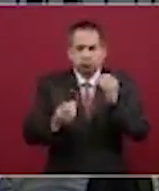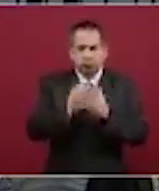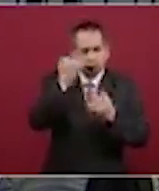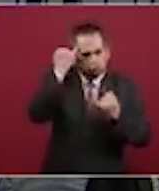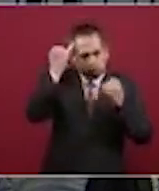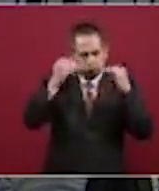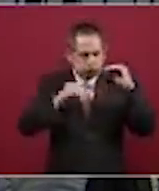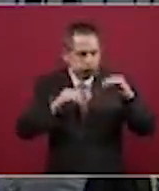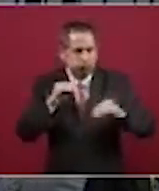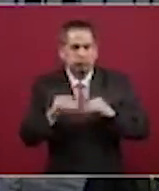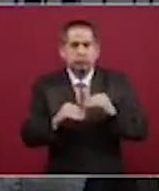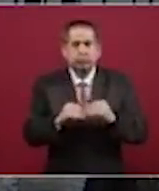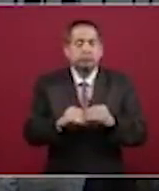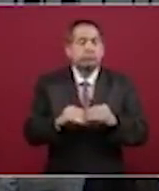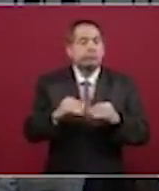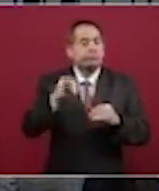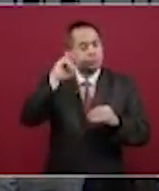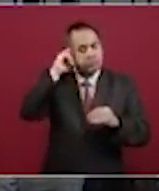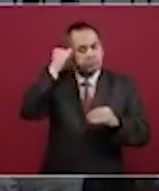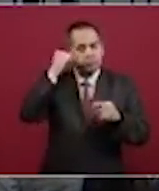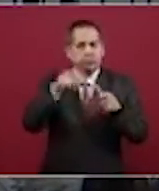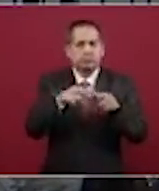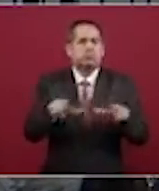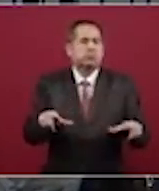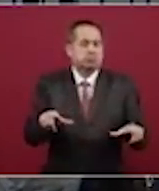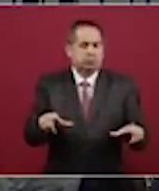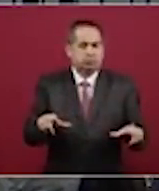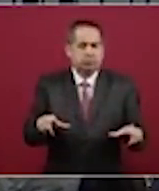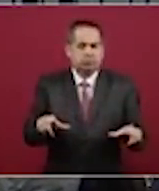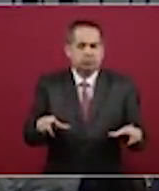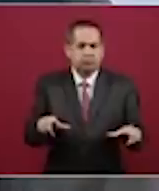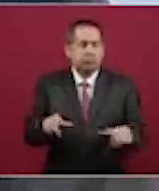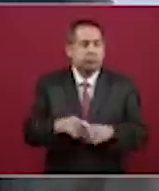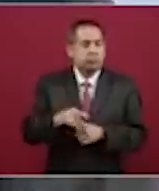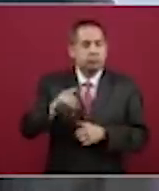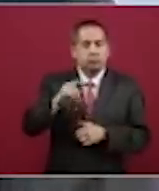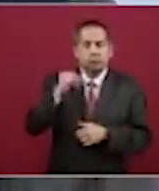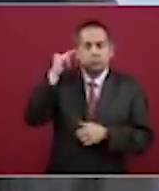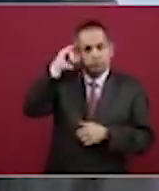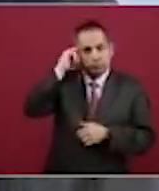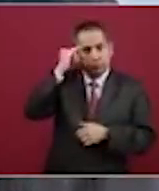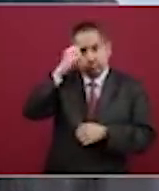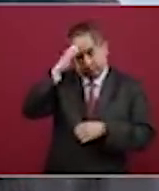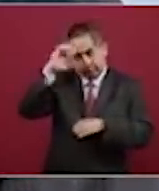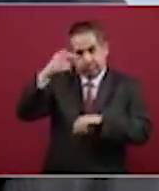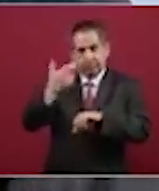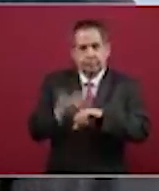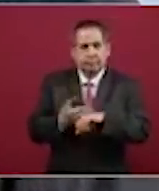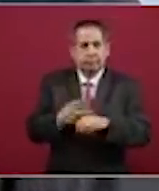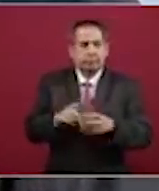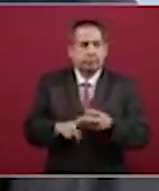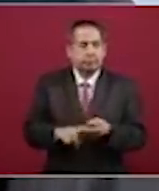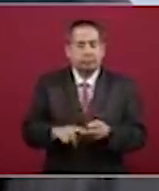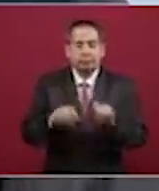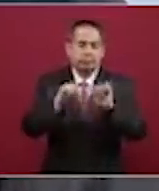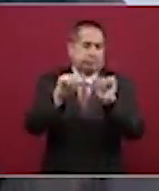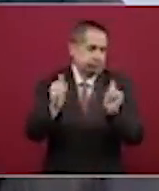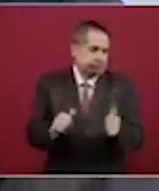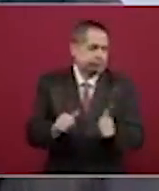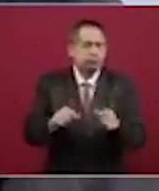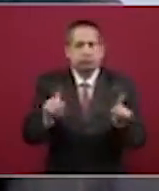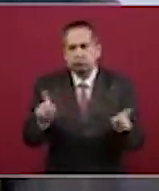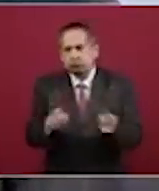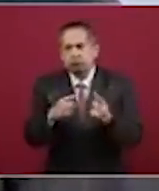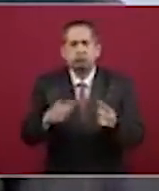innovación, lenguas indígenas, lenguas extranjeras, artes como la